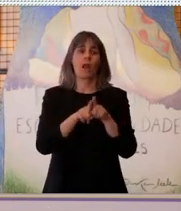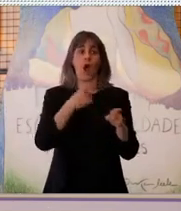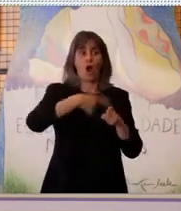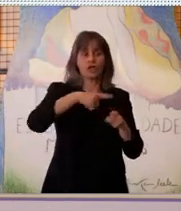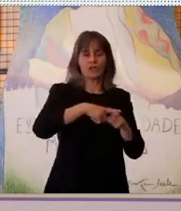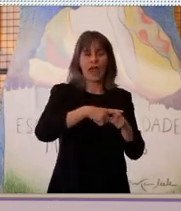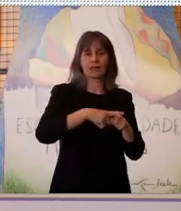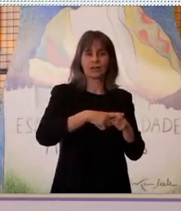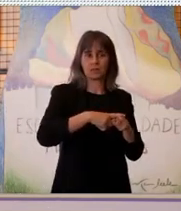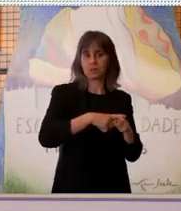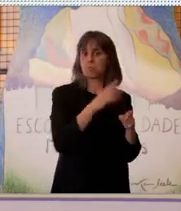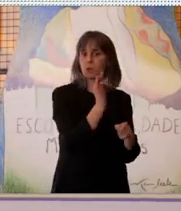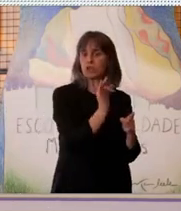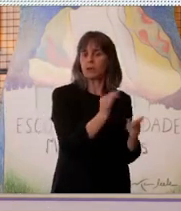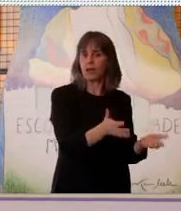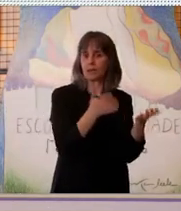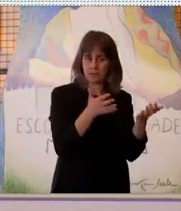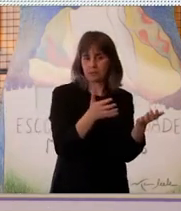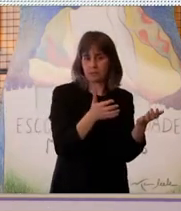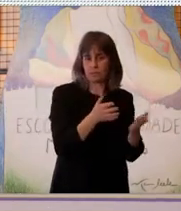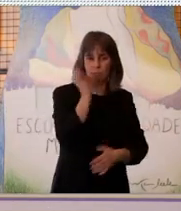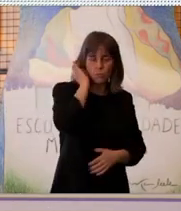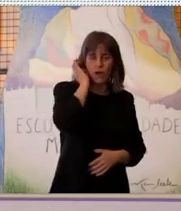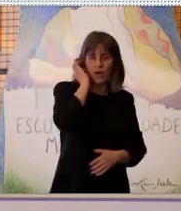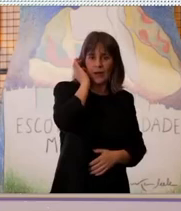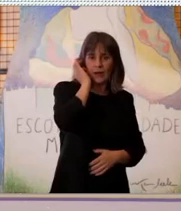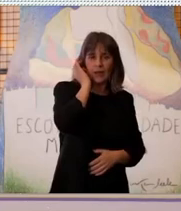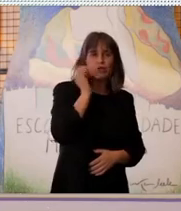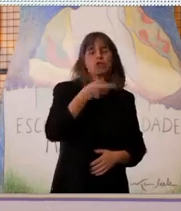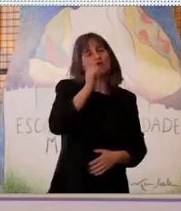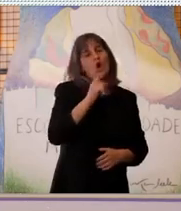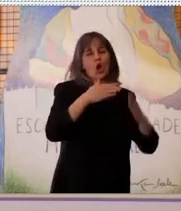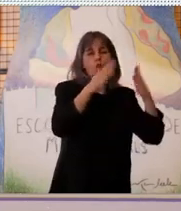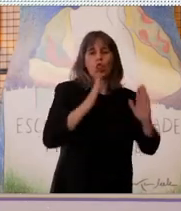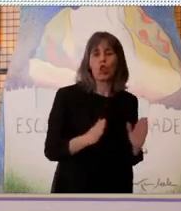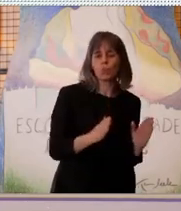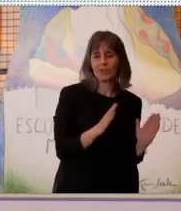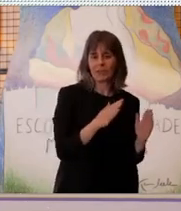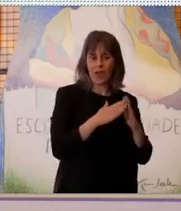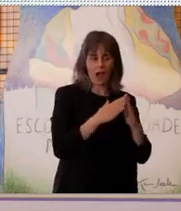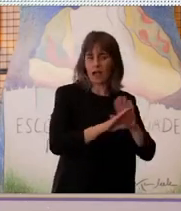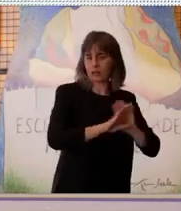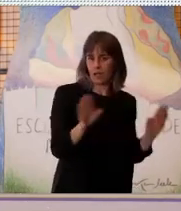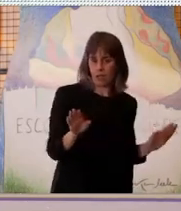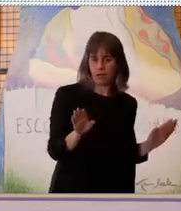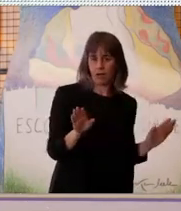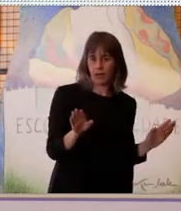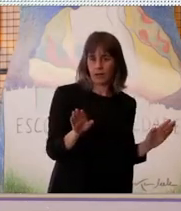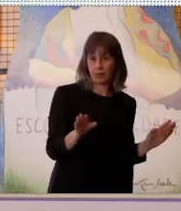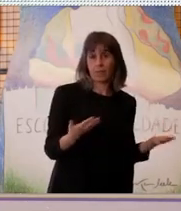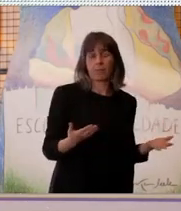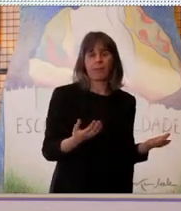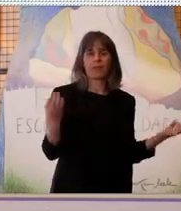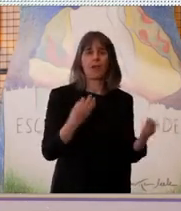nos lo nuestro son las nuestras son virtudes domésticas Entonces cómo hacer para que lo que